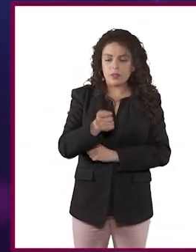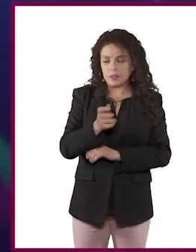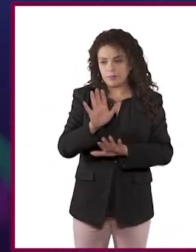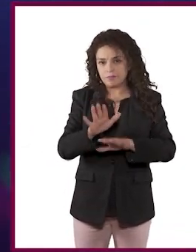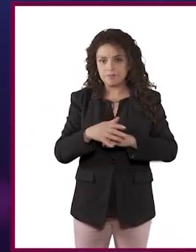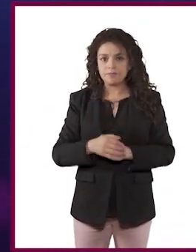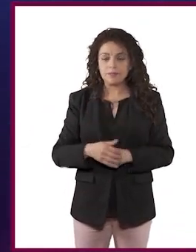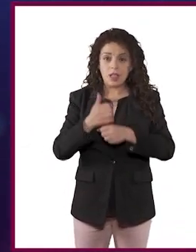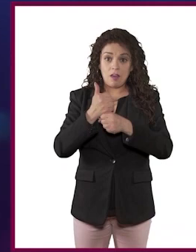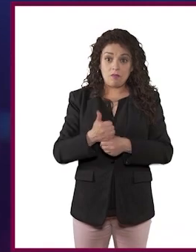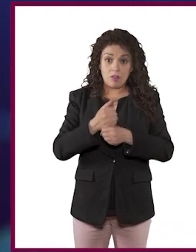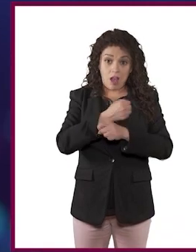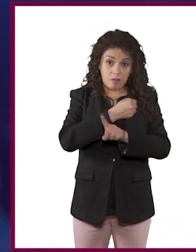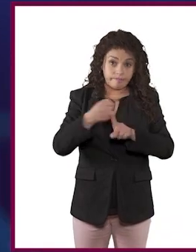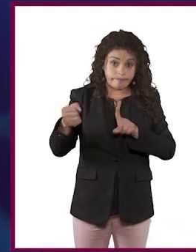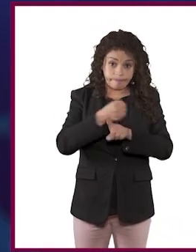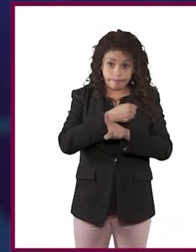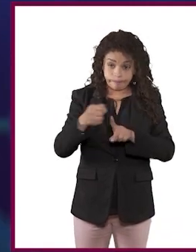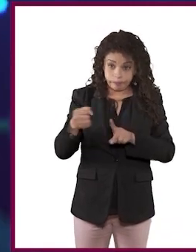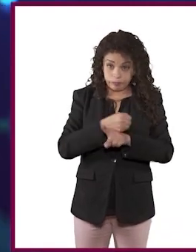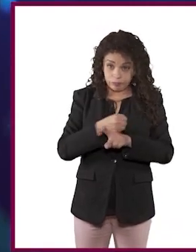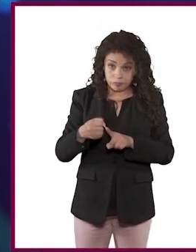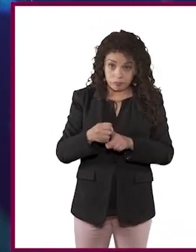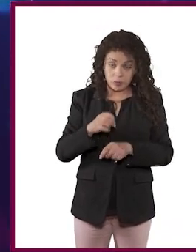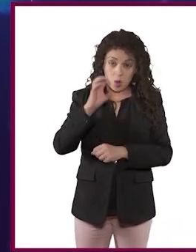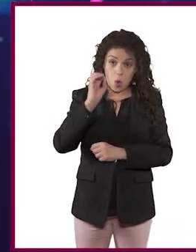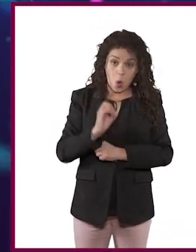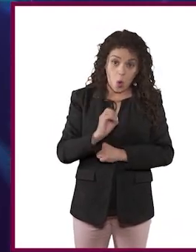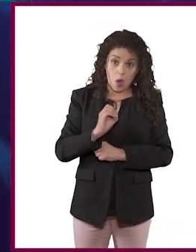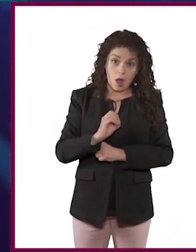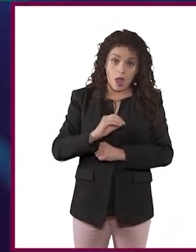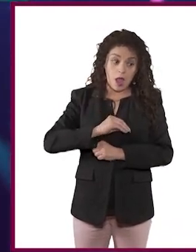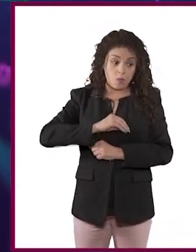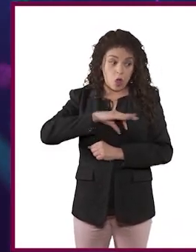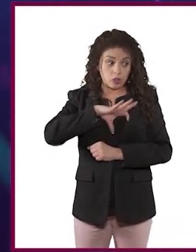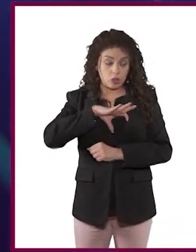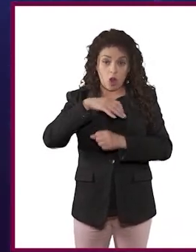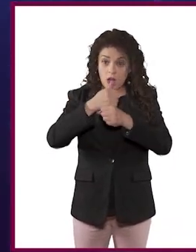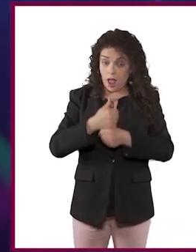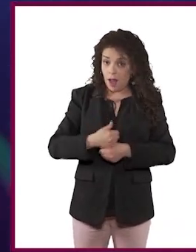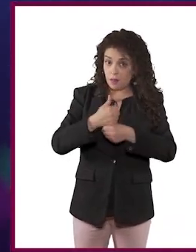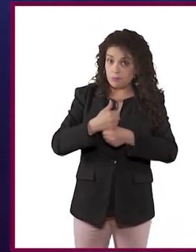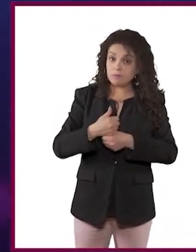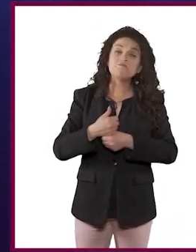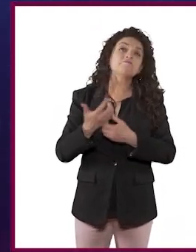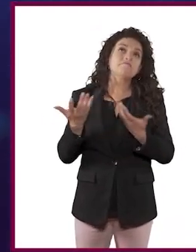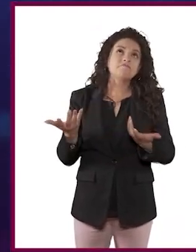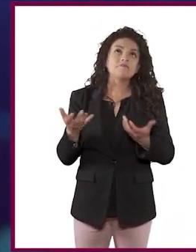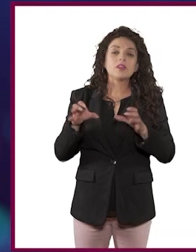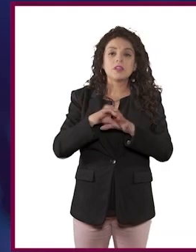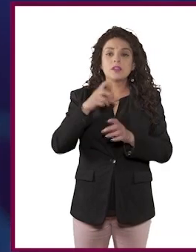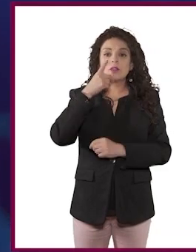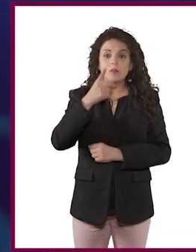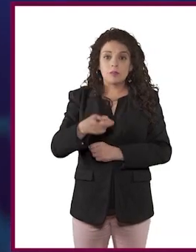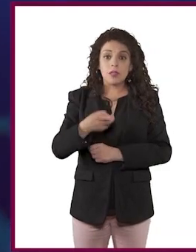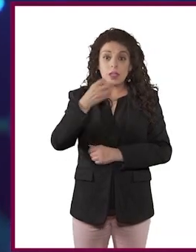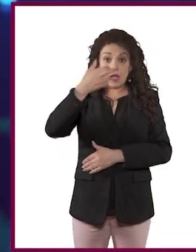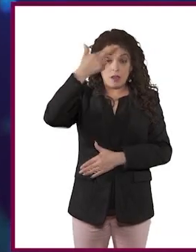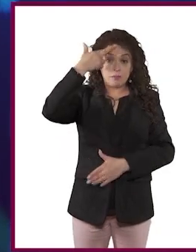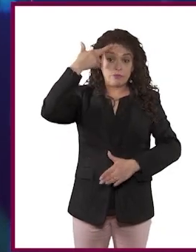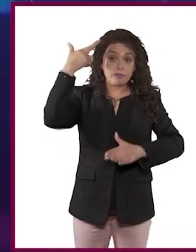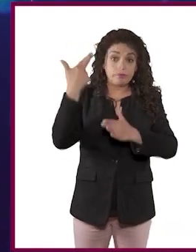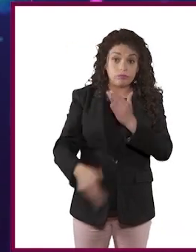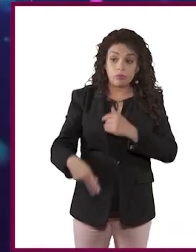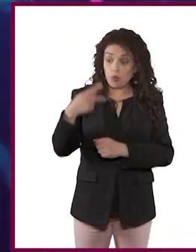sea en cuestiones funestas como violencia física incluso o violencia emocional.